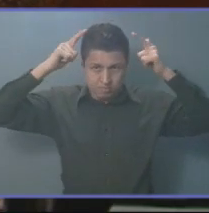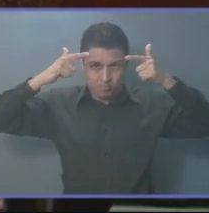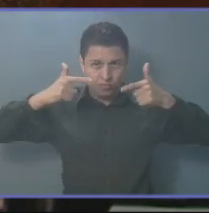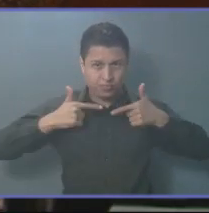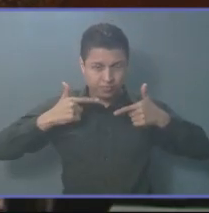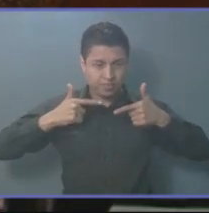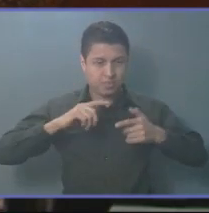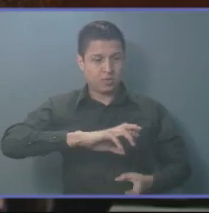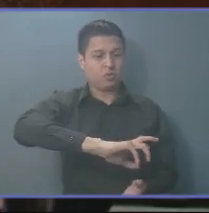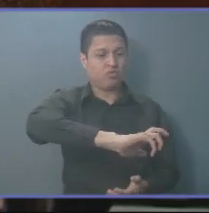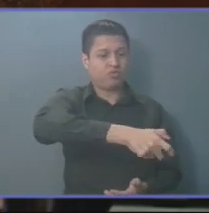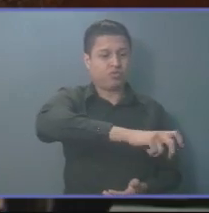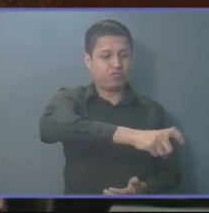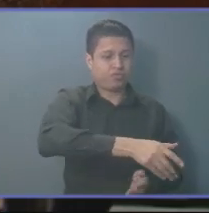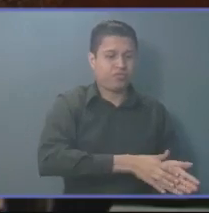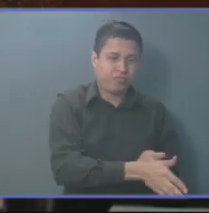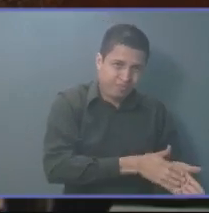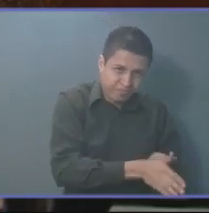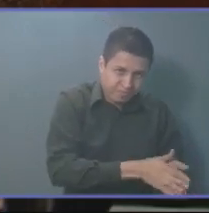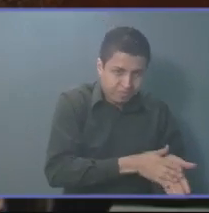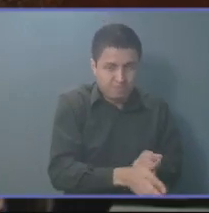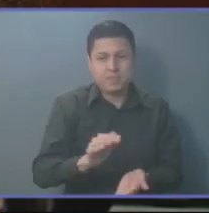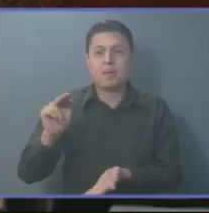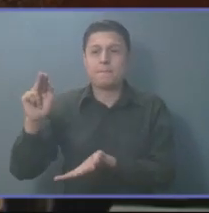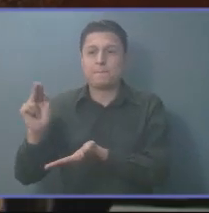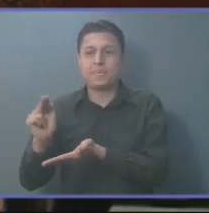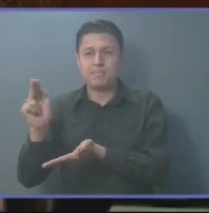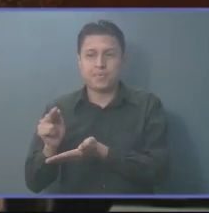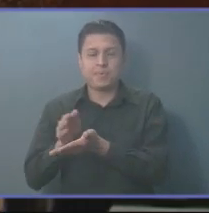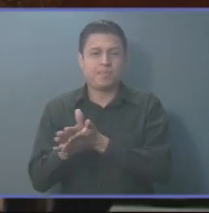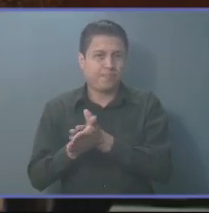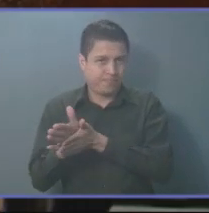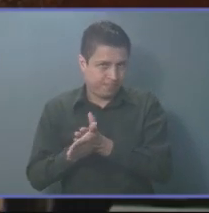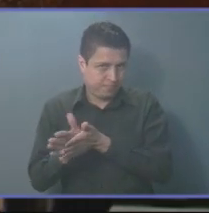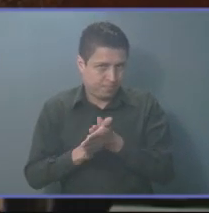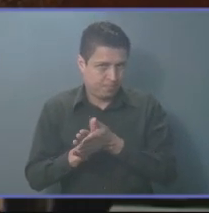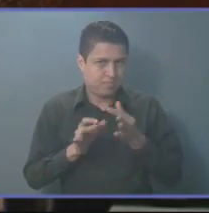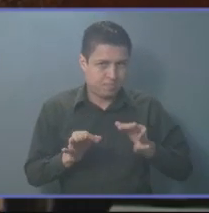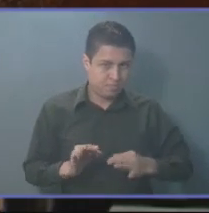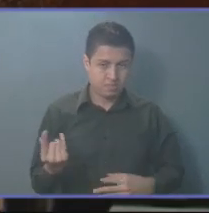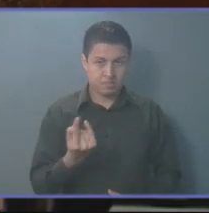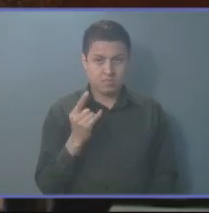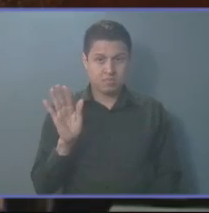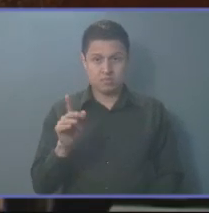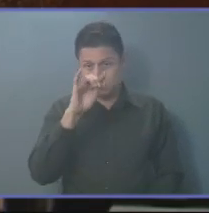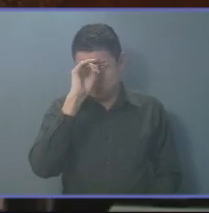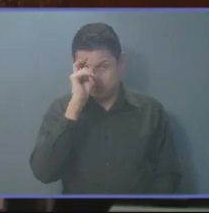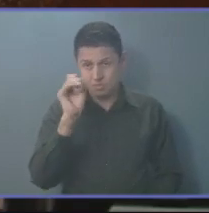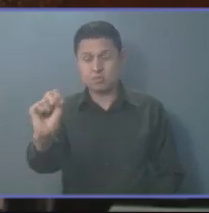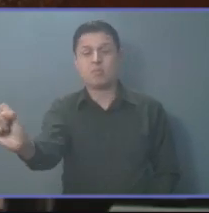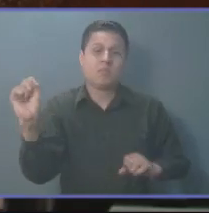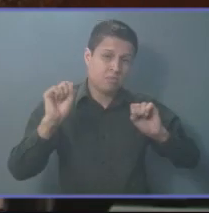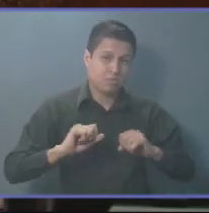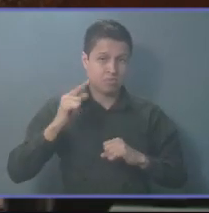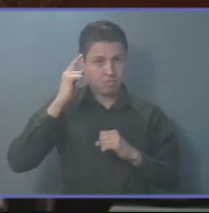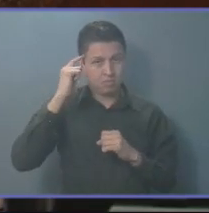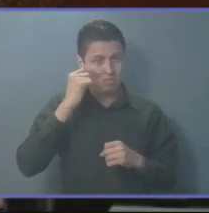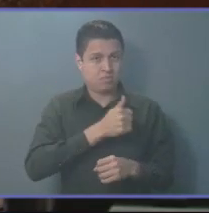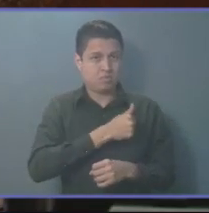alcohol gel y lavado constante de manos, entre otras, que a criterio de los empleadores se consideren